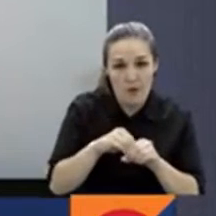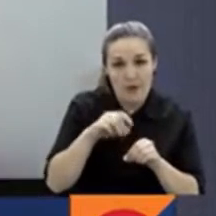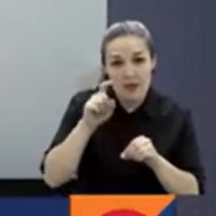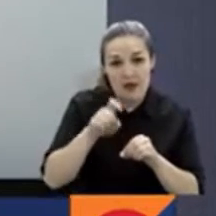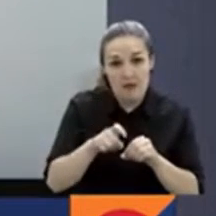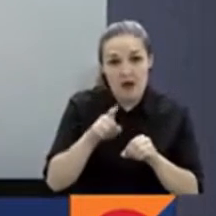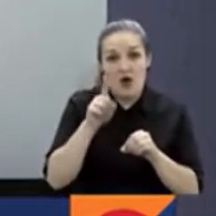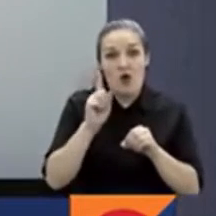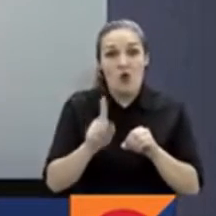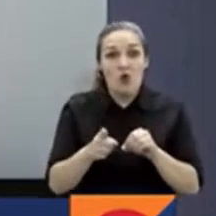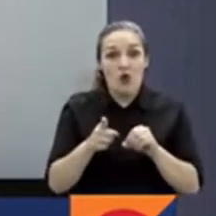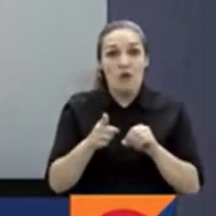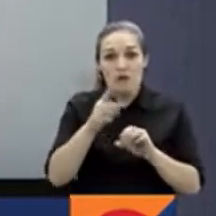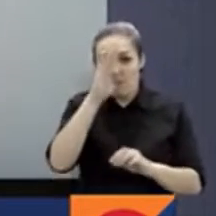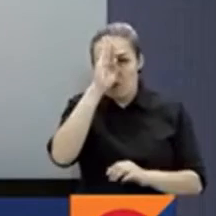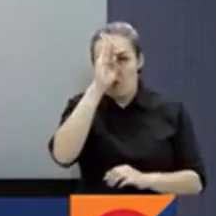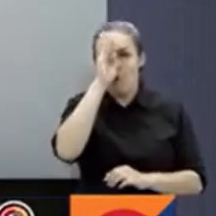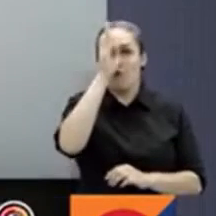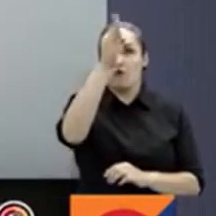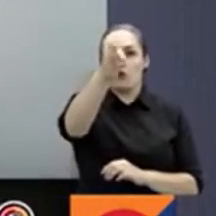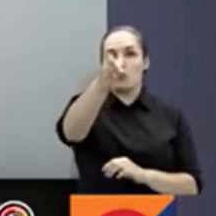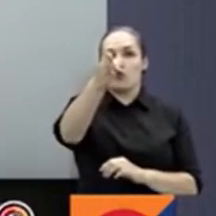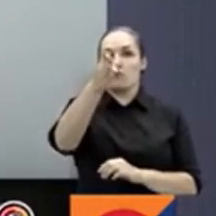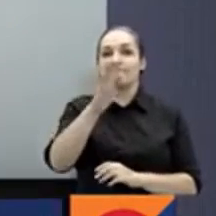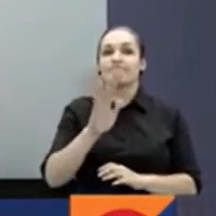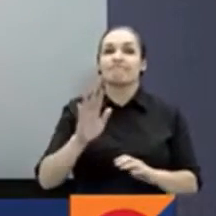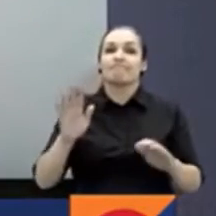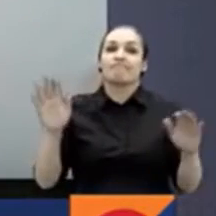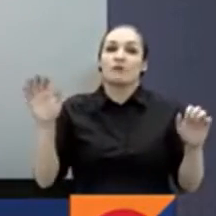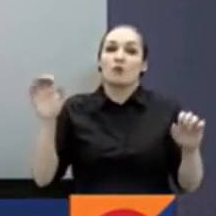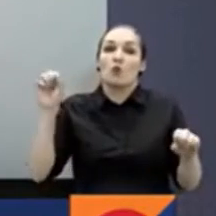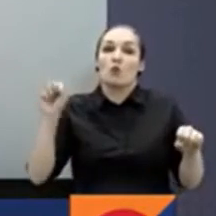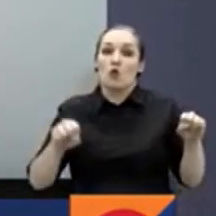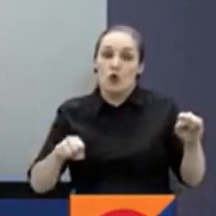bajo un ejercicio prospectivo, lo que se evidencia